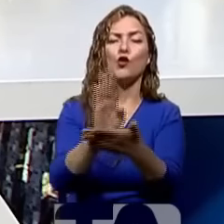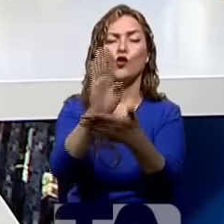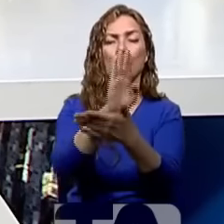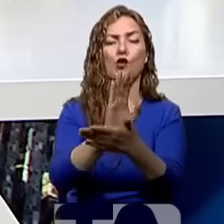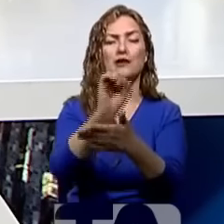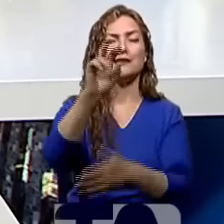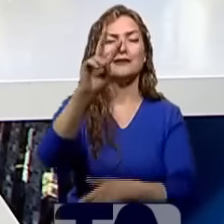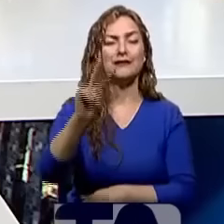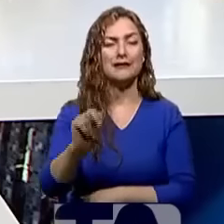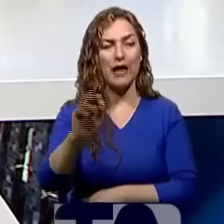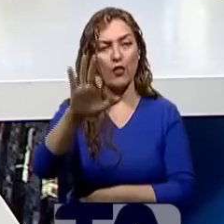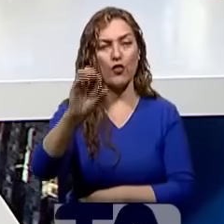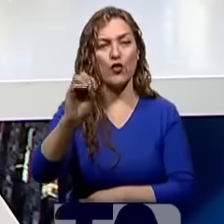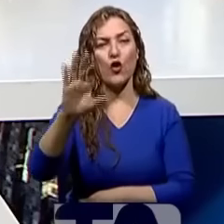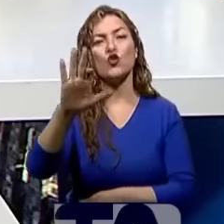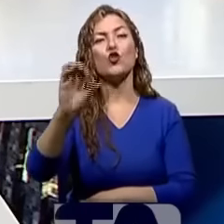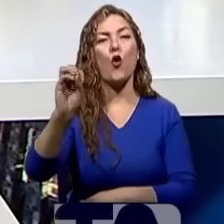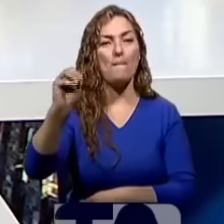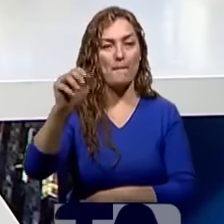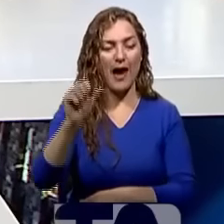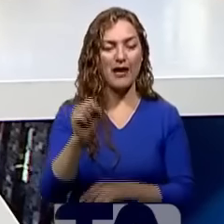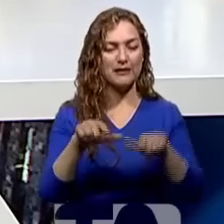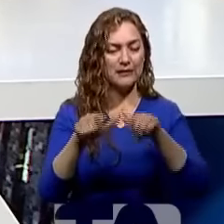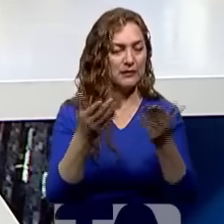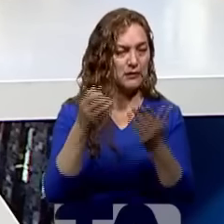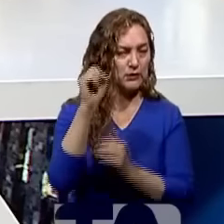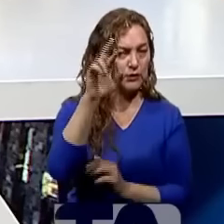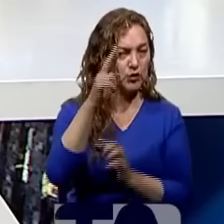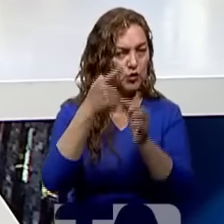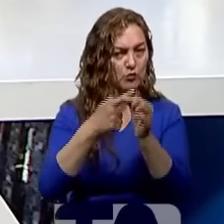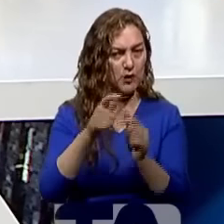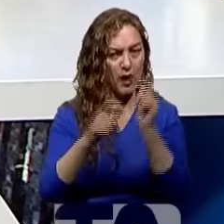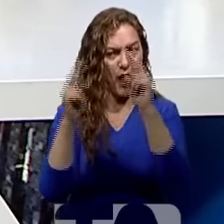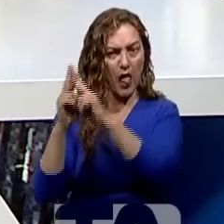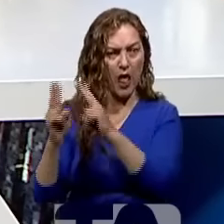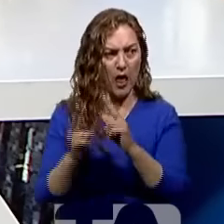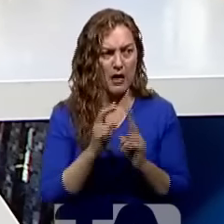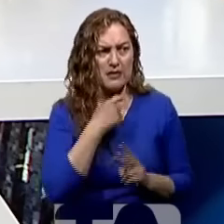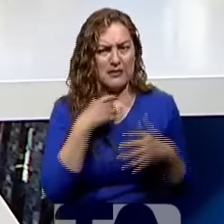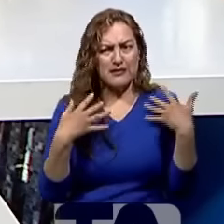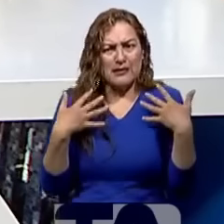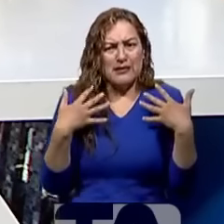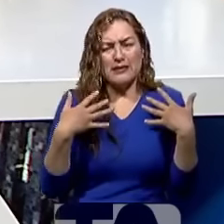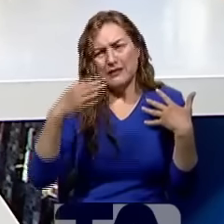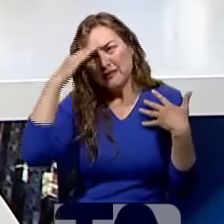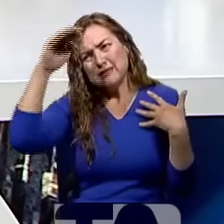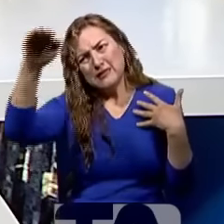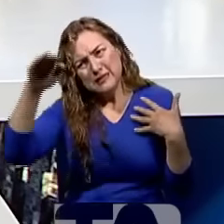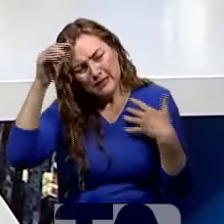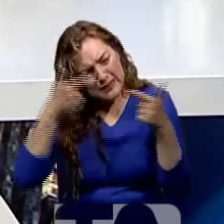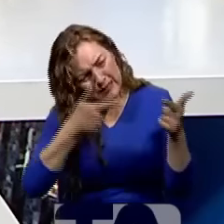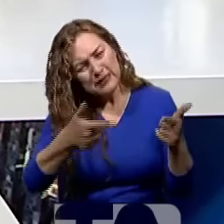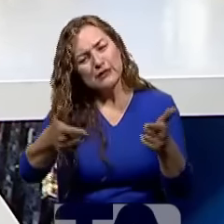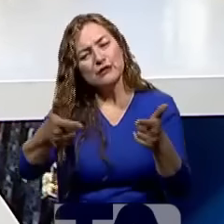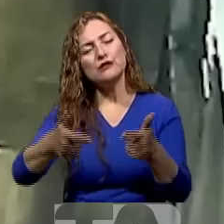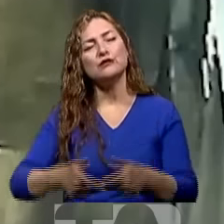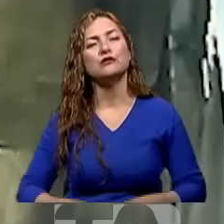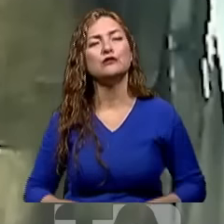Santo Tomás, esto es en el sur de Quito. Y este hecho generó pánico entre los vecinos, quienes piden mayor resguardo policial.